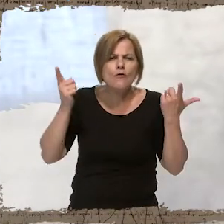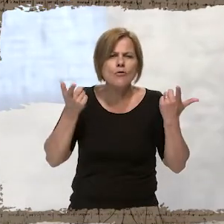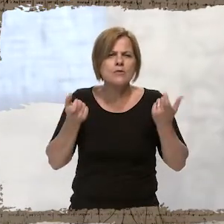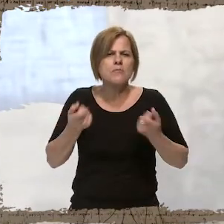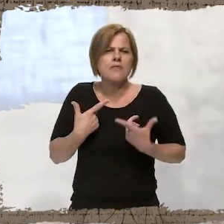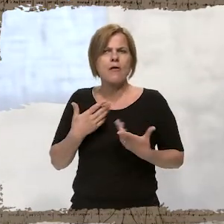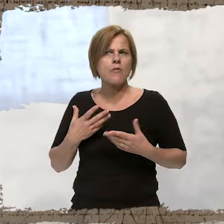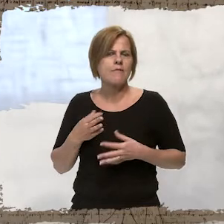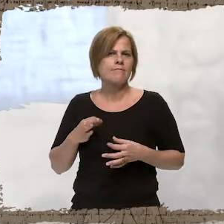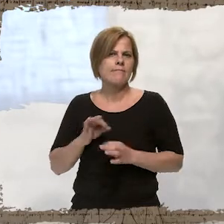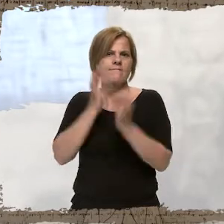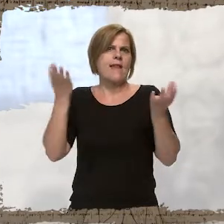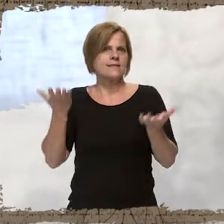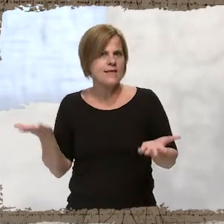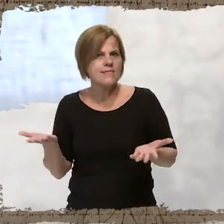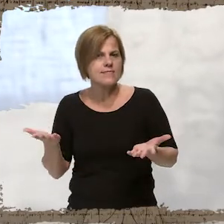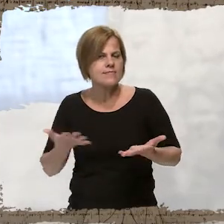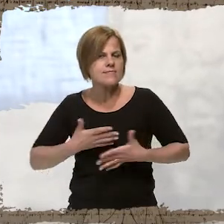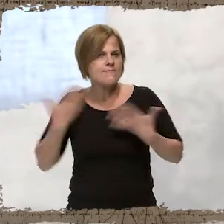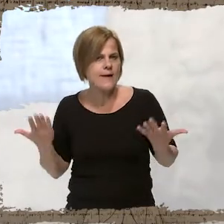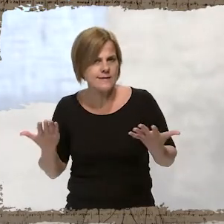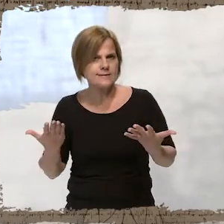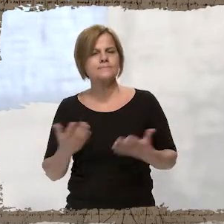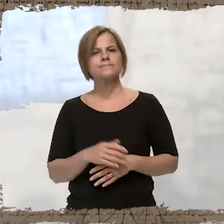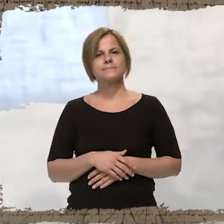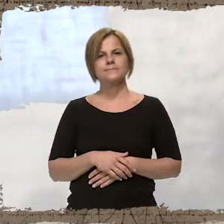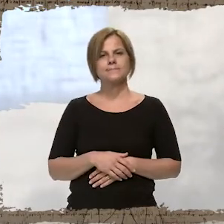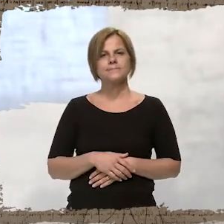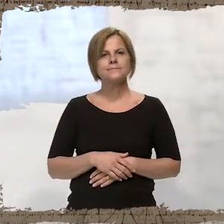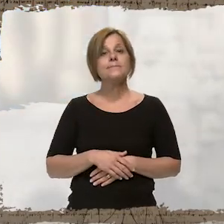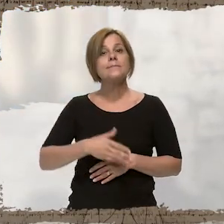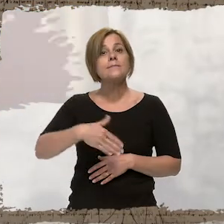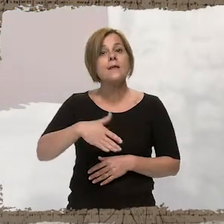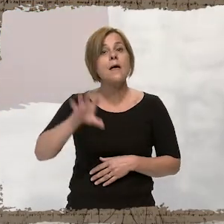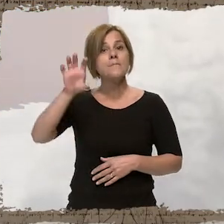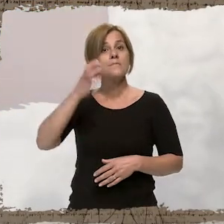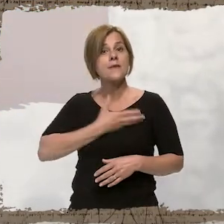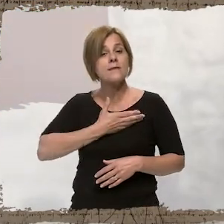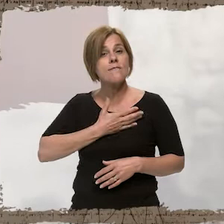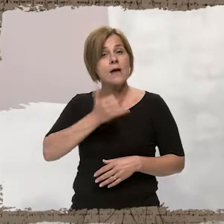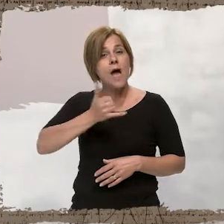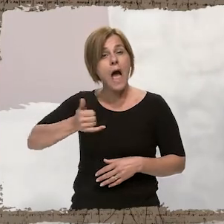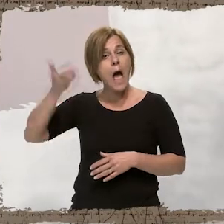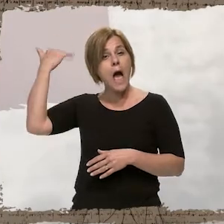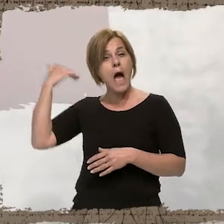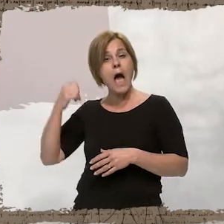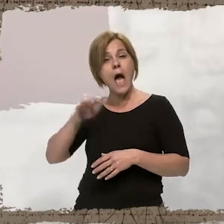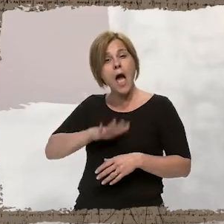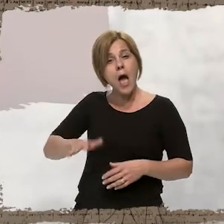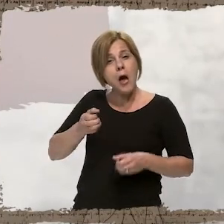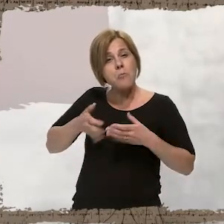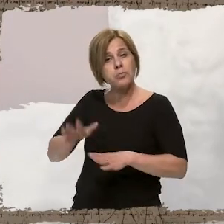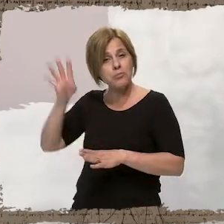porque porque les hace bien y porque son verdaderamente felices haciendo eso como podemos ver la provincia de santa fe